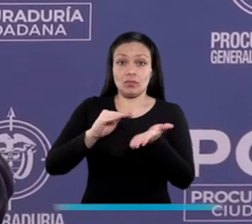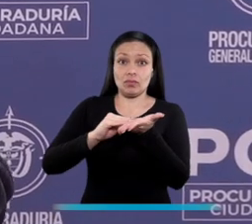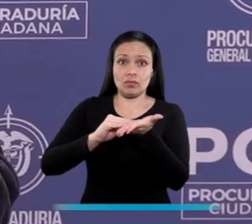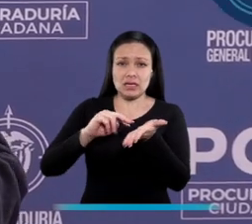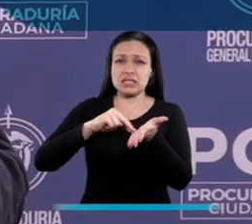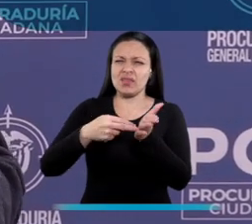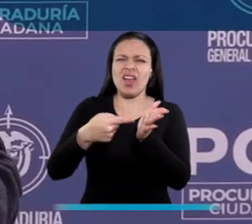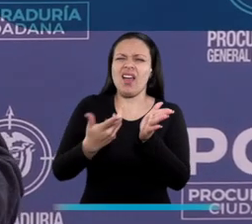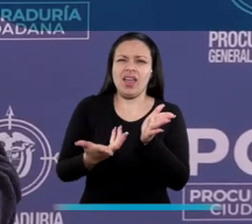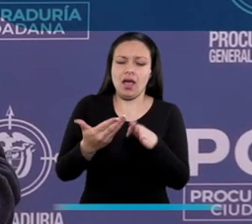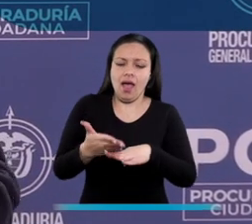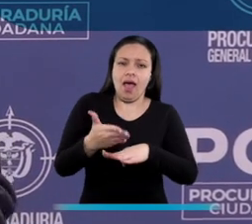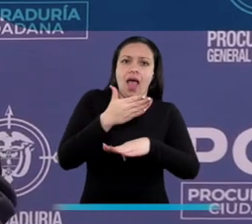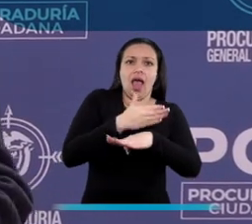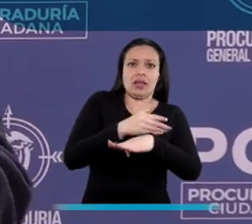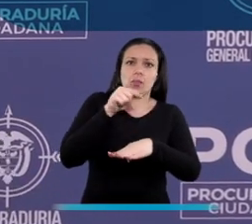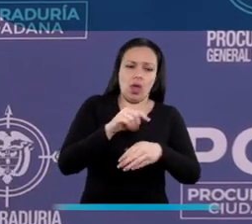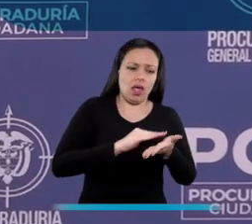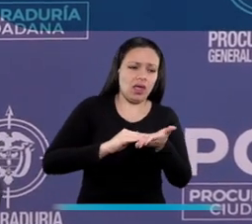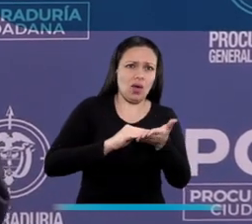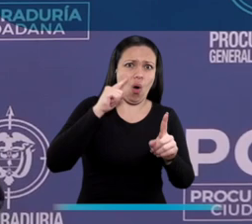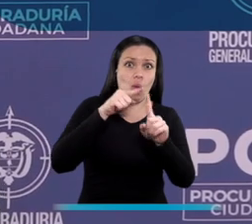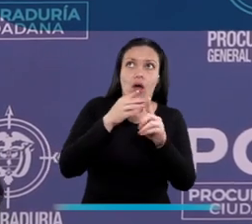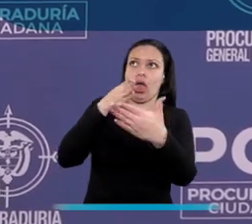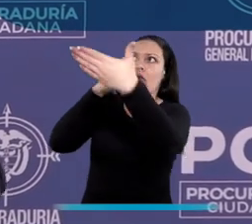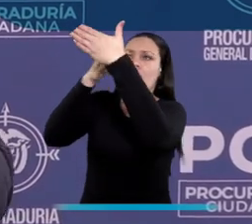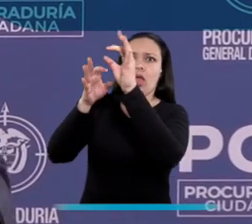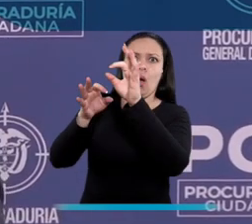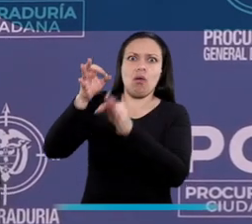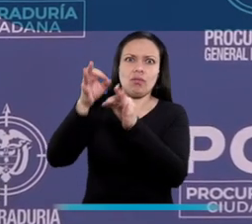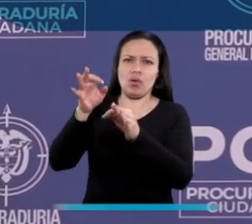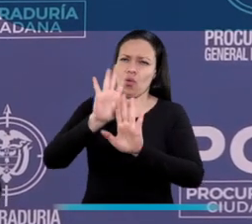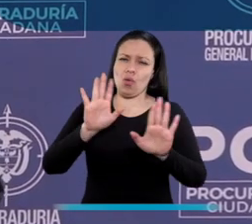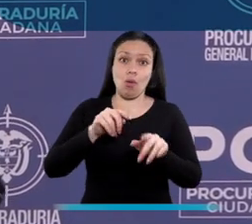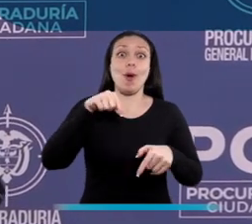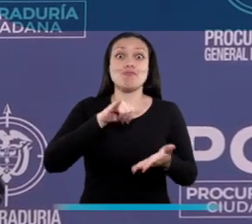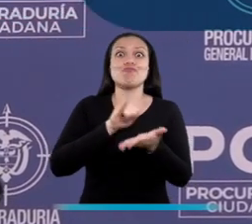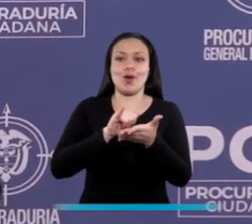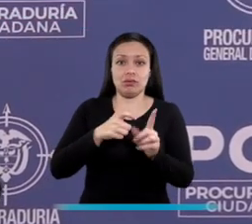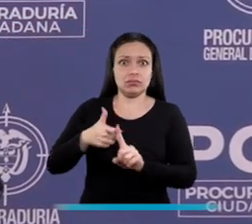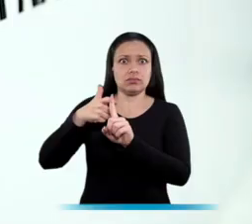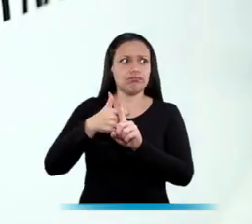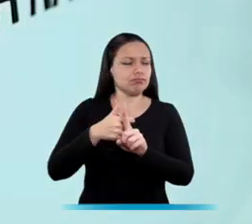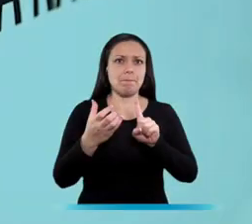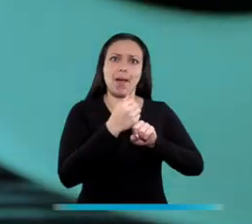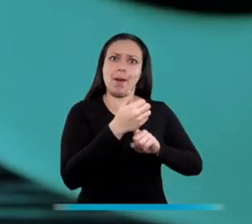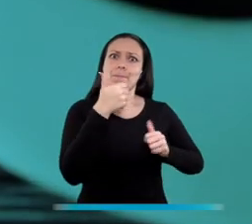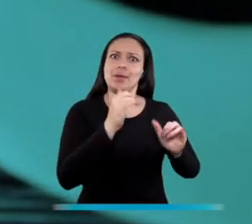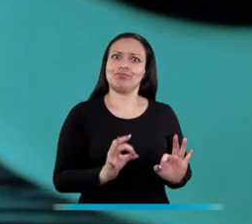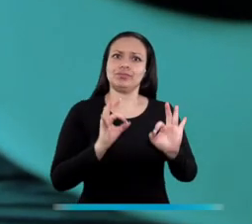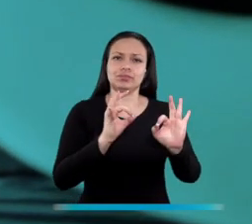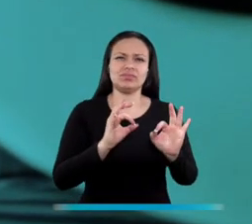La conciliación es un requisito previo a llegar a un litigio y por eso ha sido tan exitosa la función de la Procuraduría. La